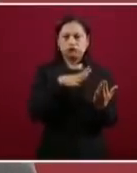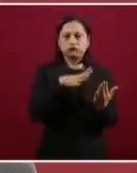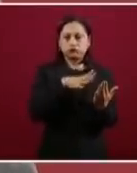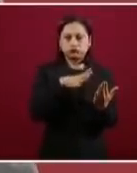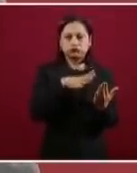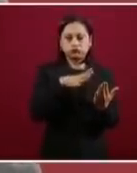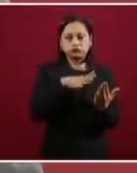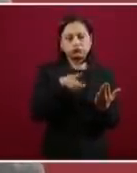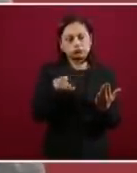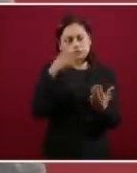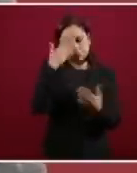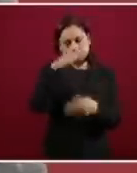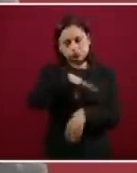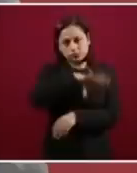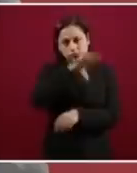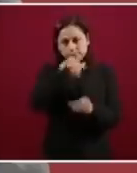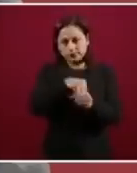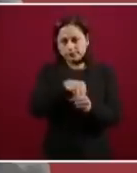Lo